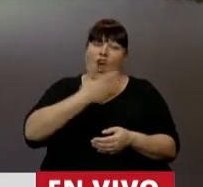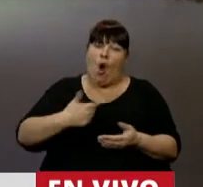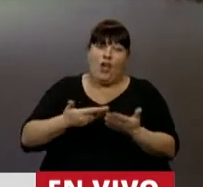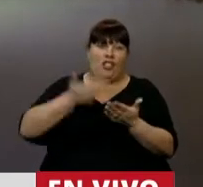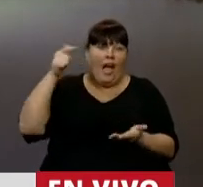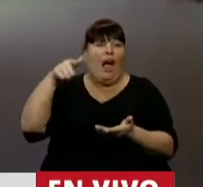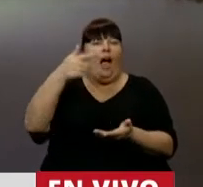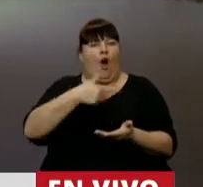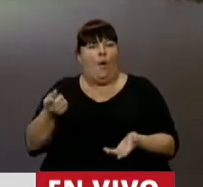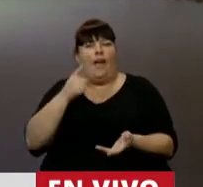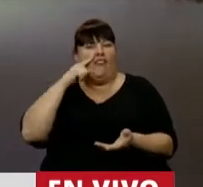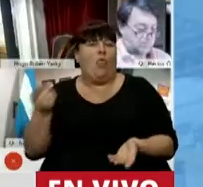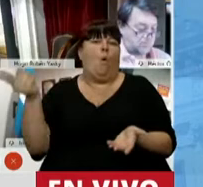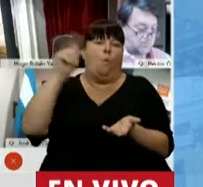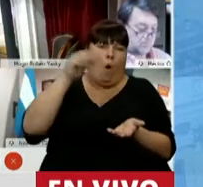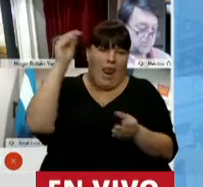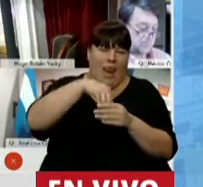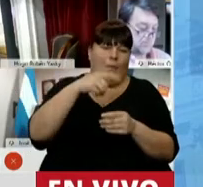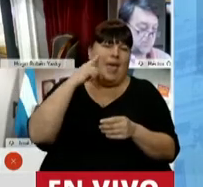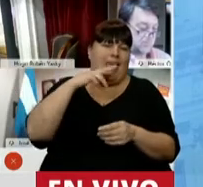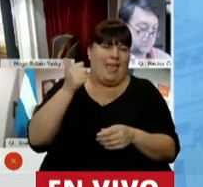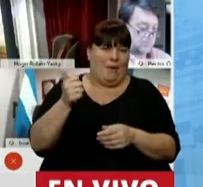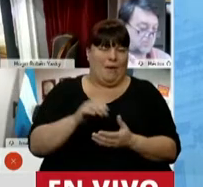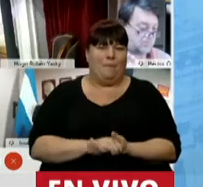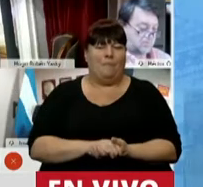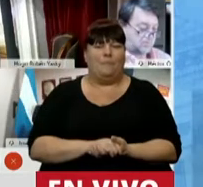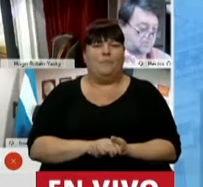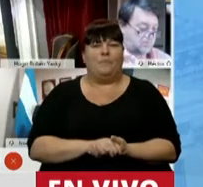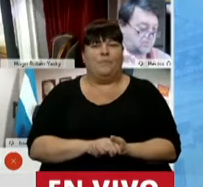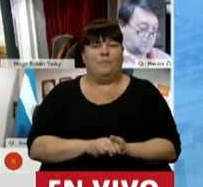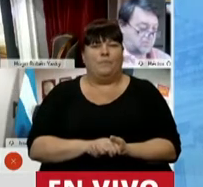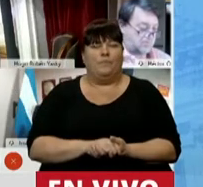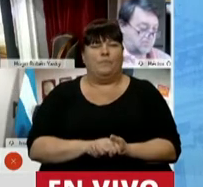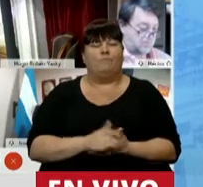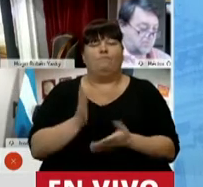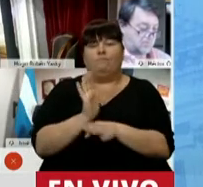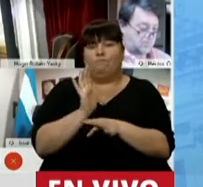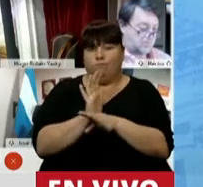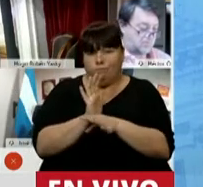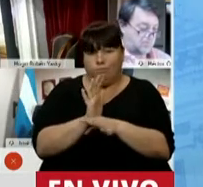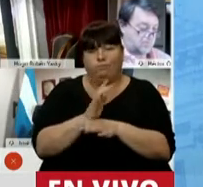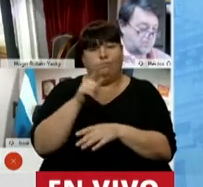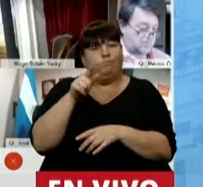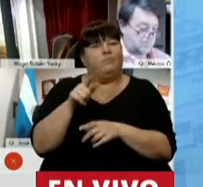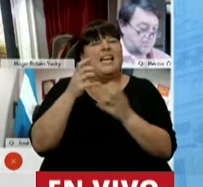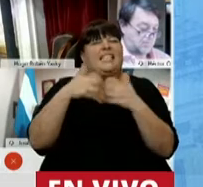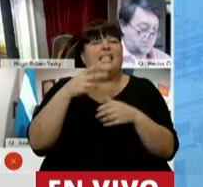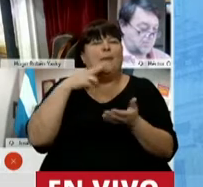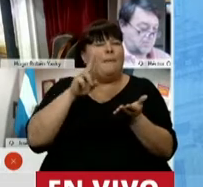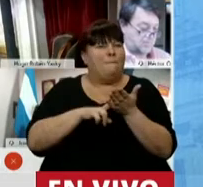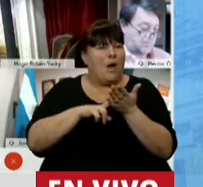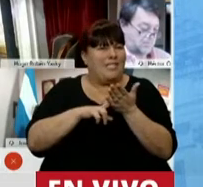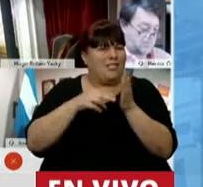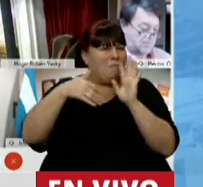anterior la había retirado. Quiere decir que tenemos uno de los sistemas tributarios